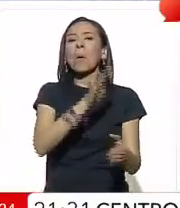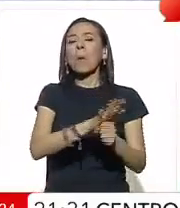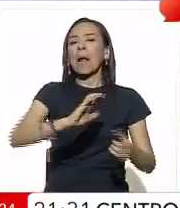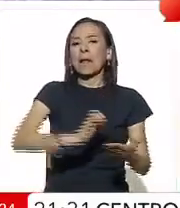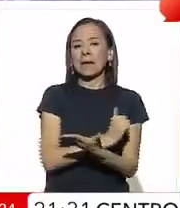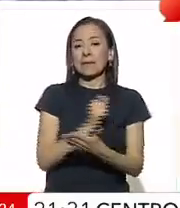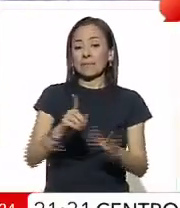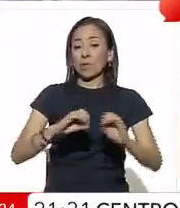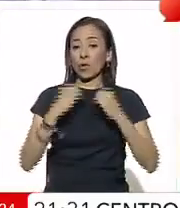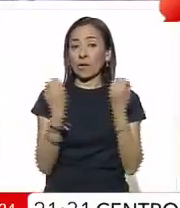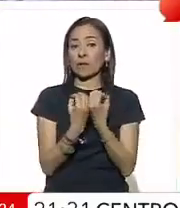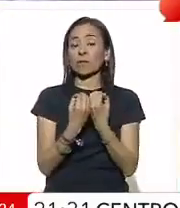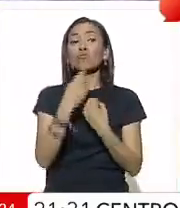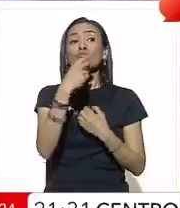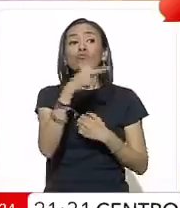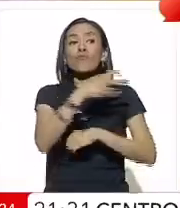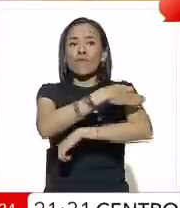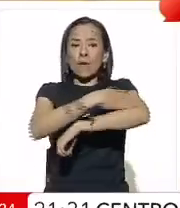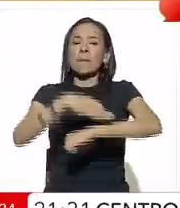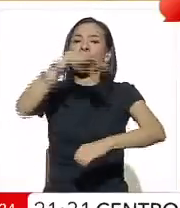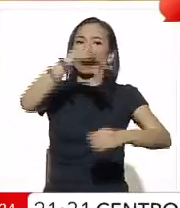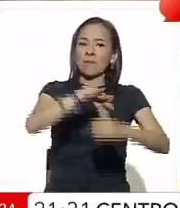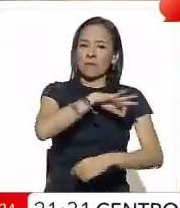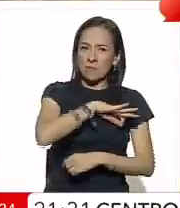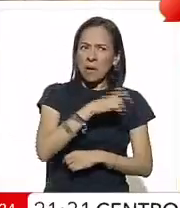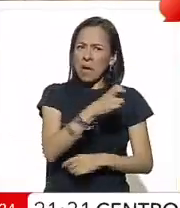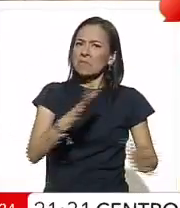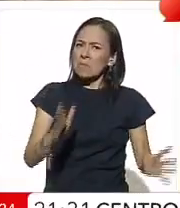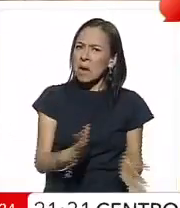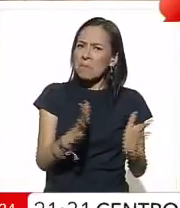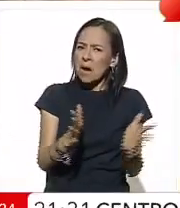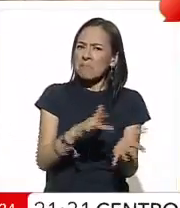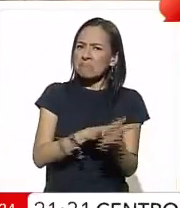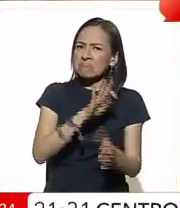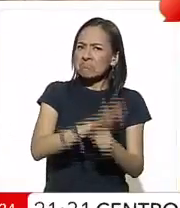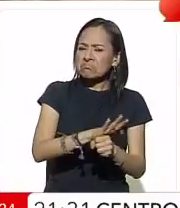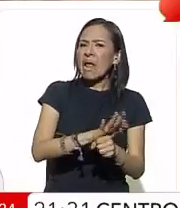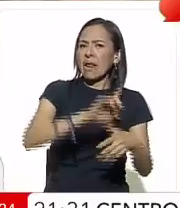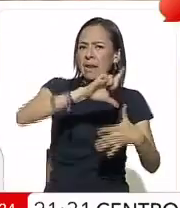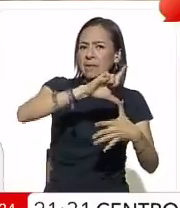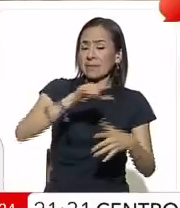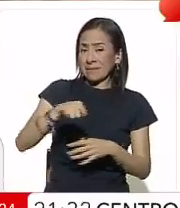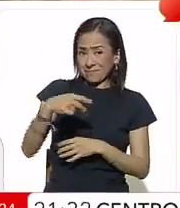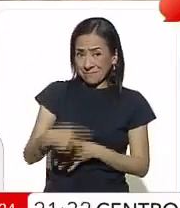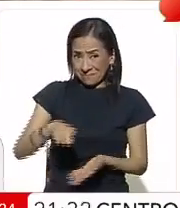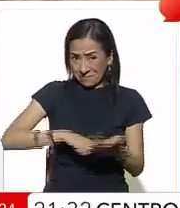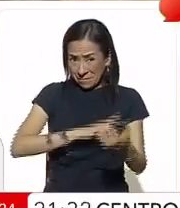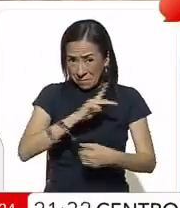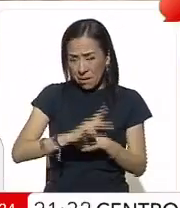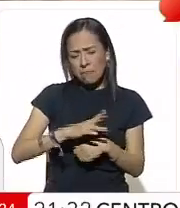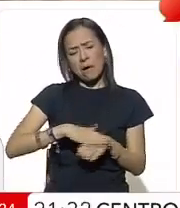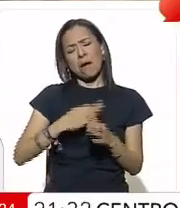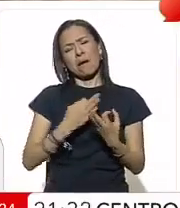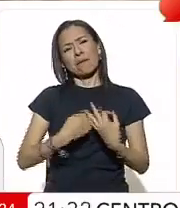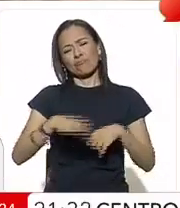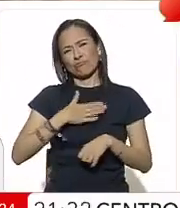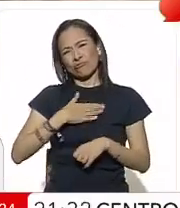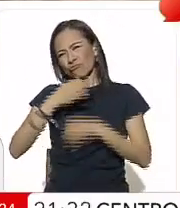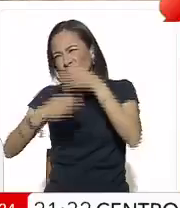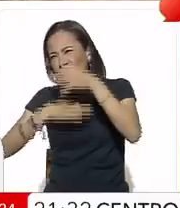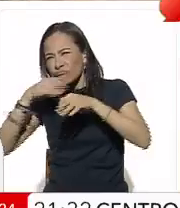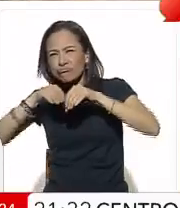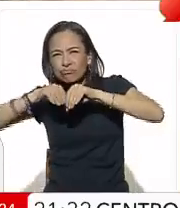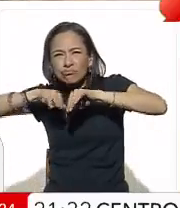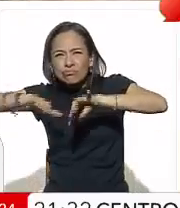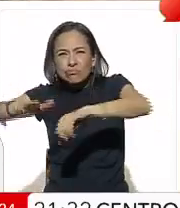Vota trabaja impulsando la participación latina. Tenemos las campañas más grandes en el país de base para ayudar a que la